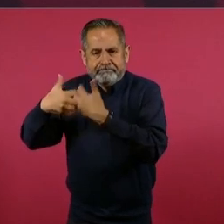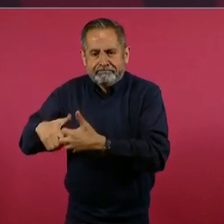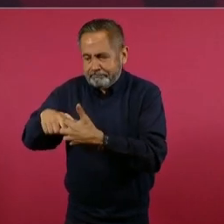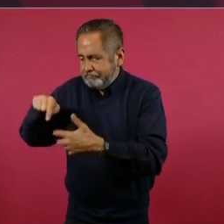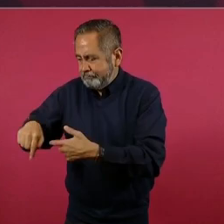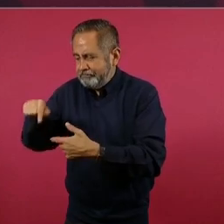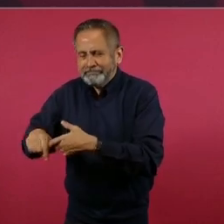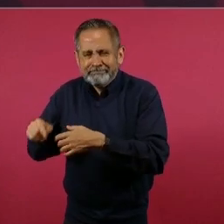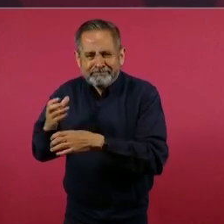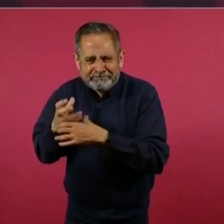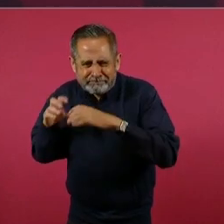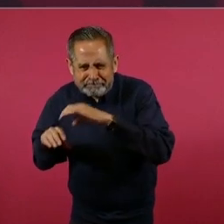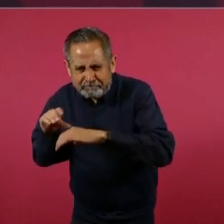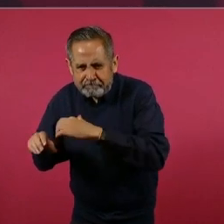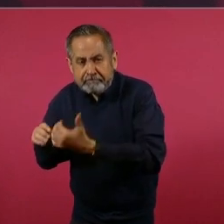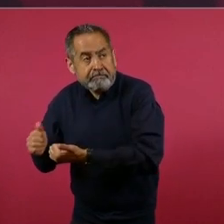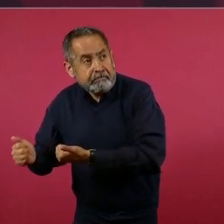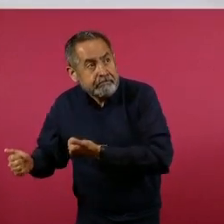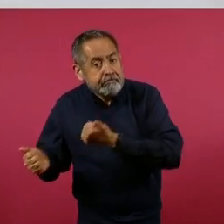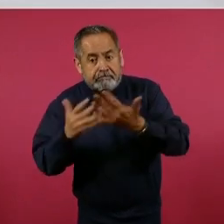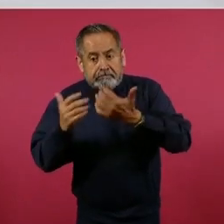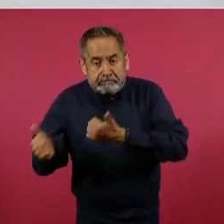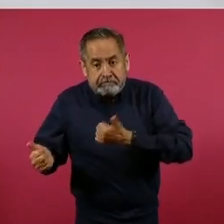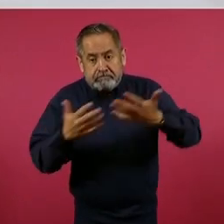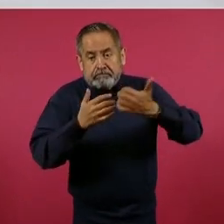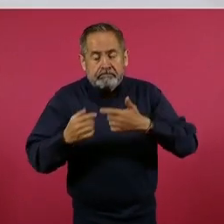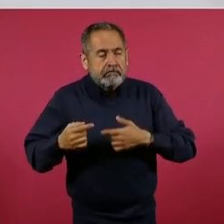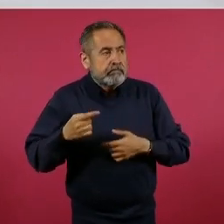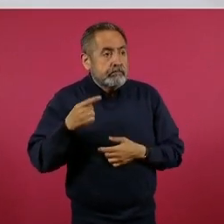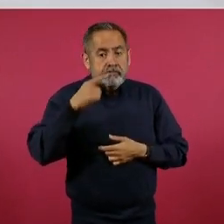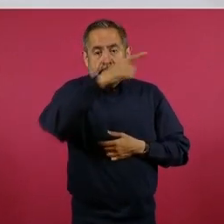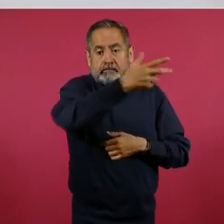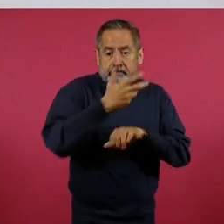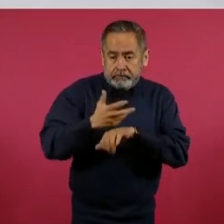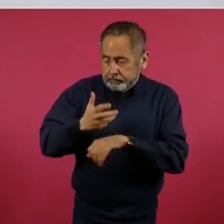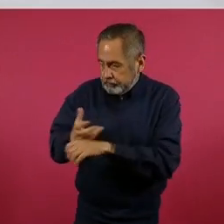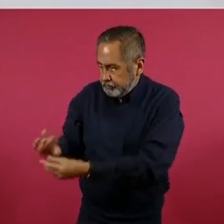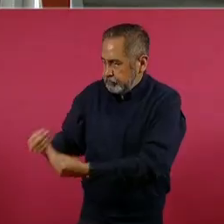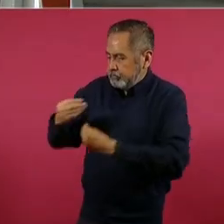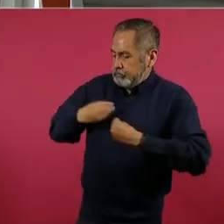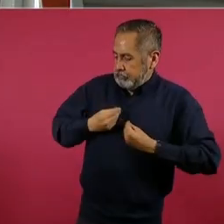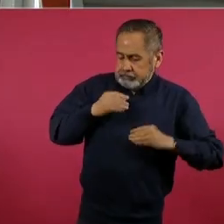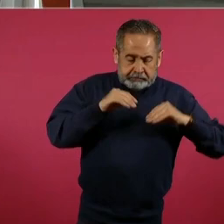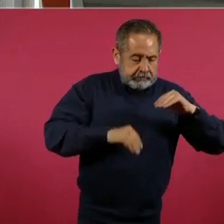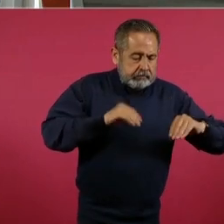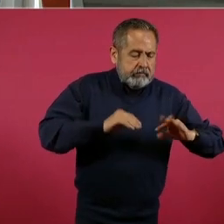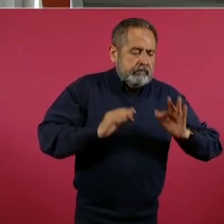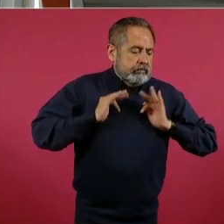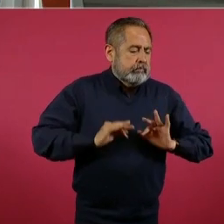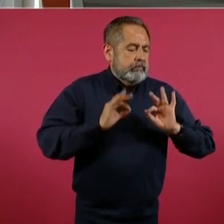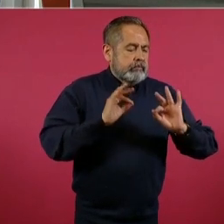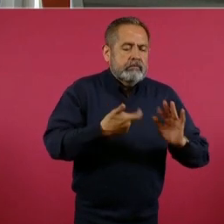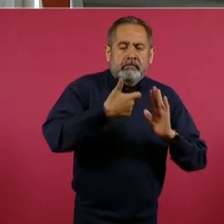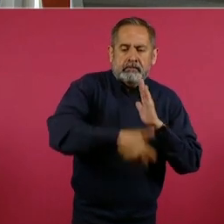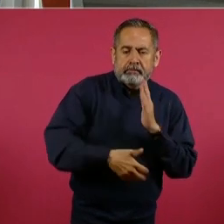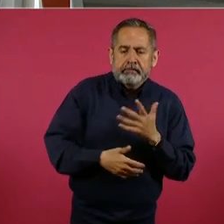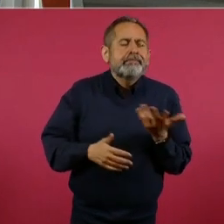autopartes automotrices de México, y así en muchas otras cosas. Entonces,